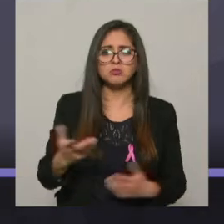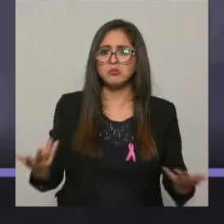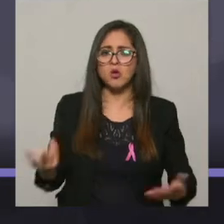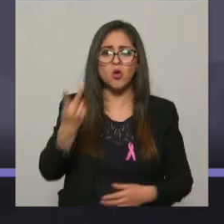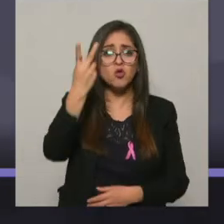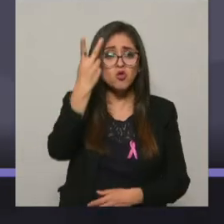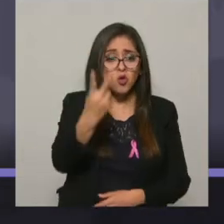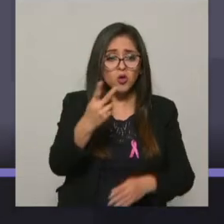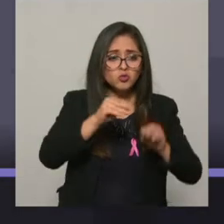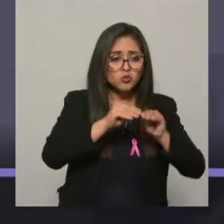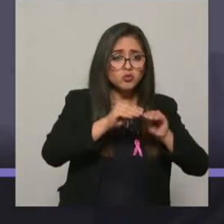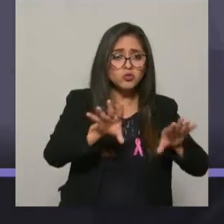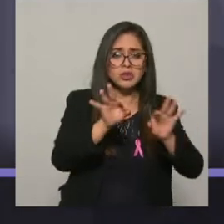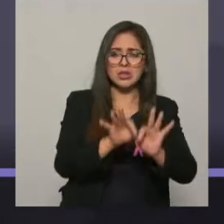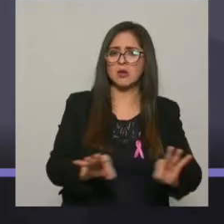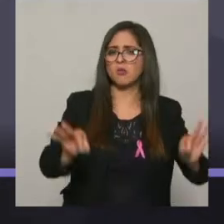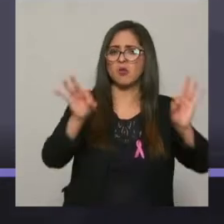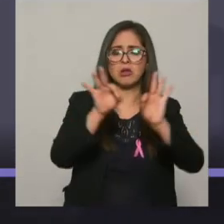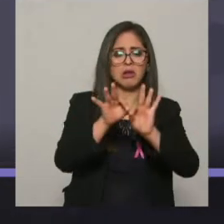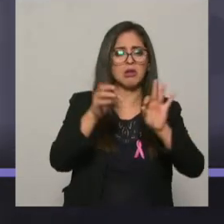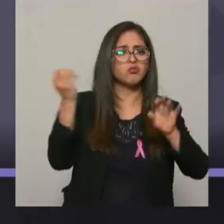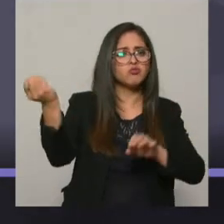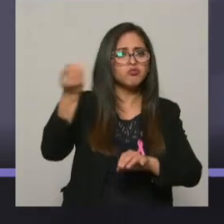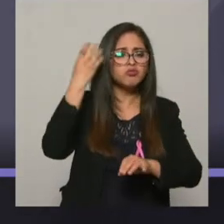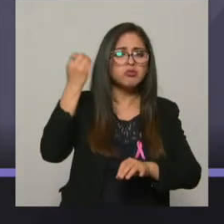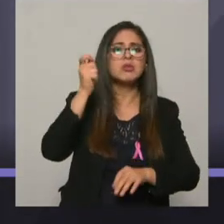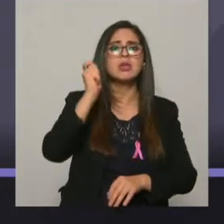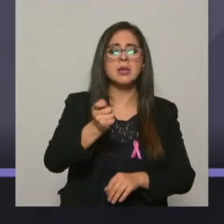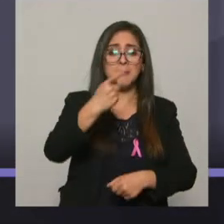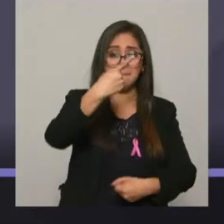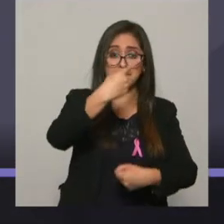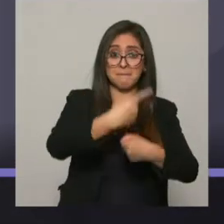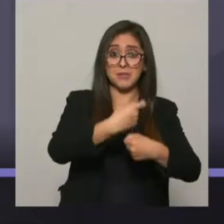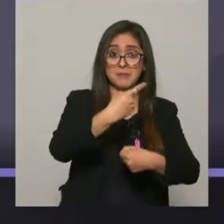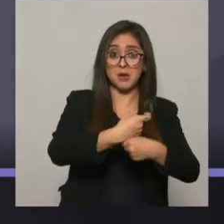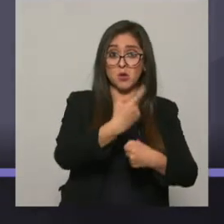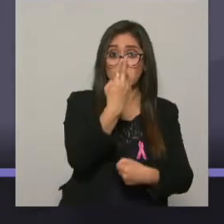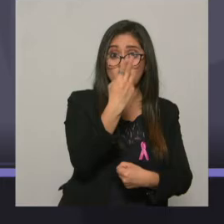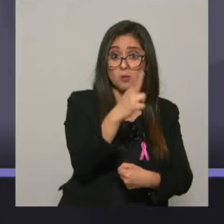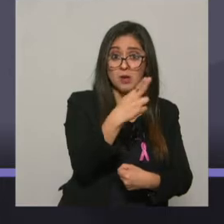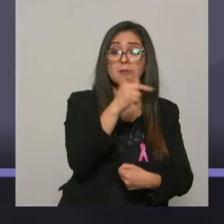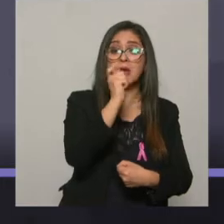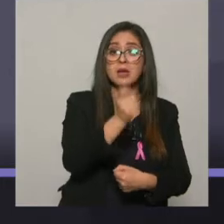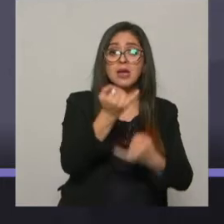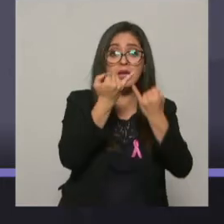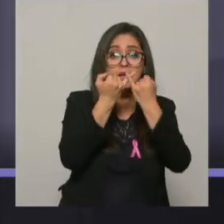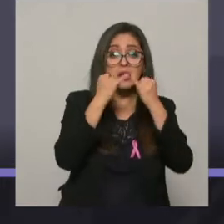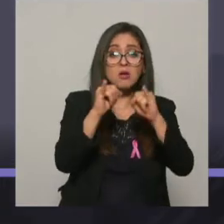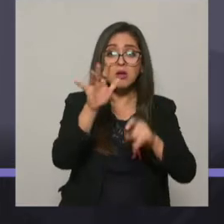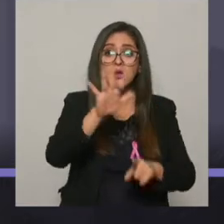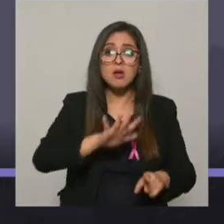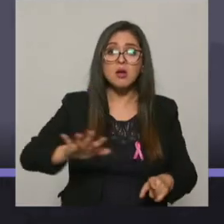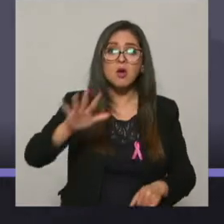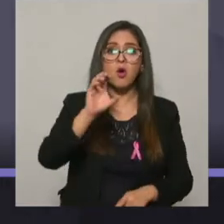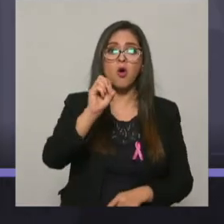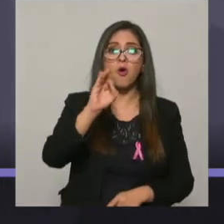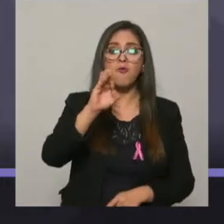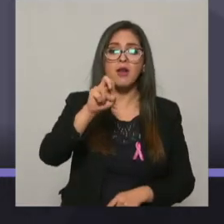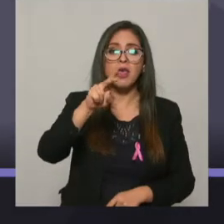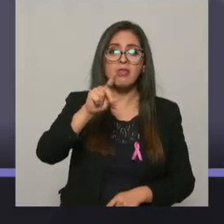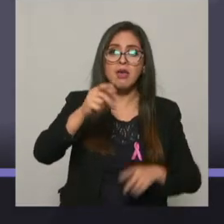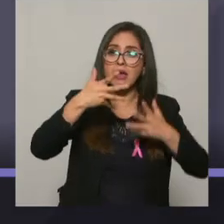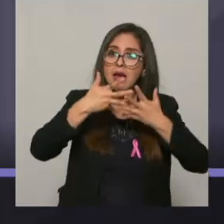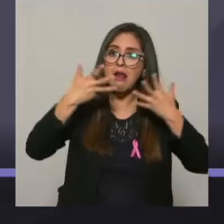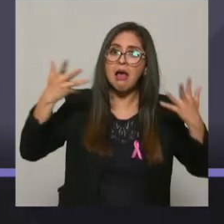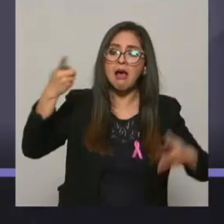eventos importantes. Por un lado, el 1 de noviembre se inaugura la ofrenda monumental en el Zócalo, que